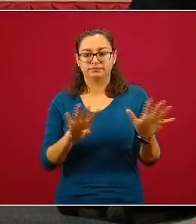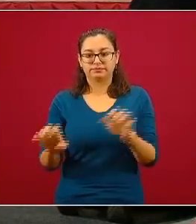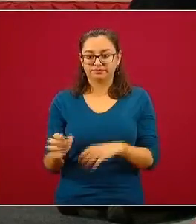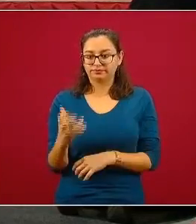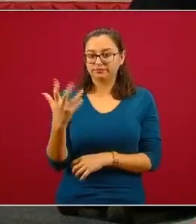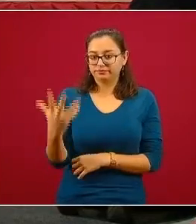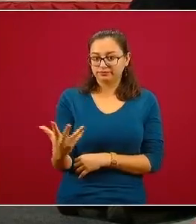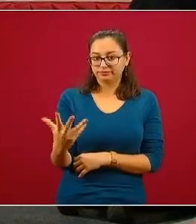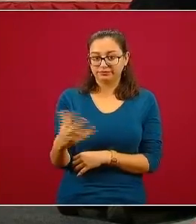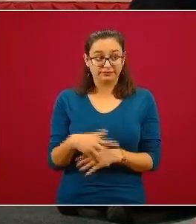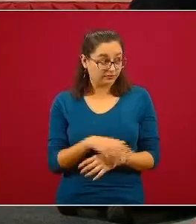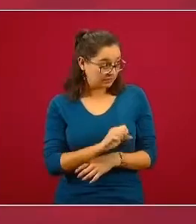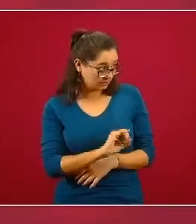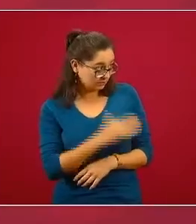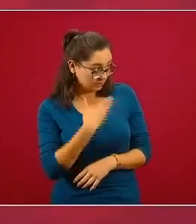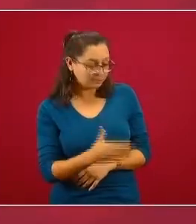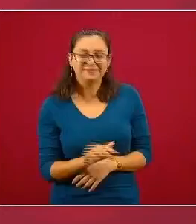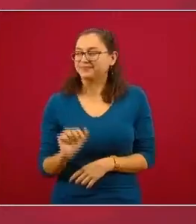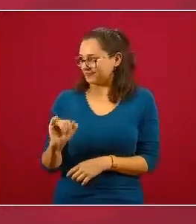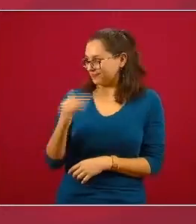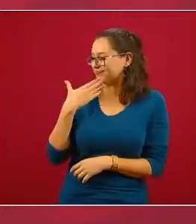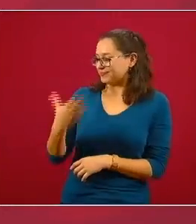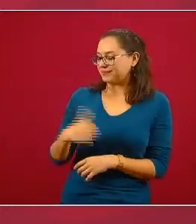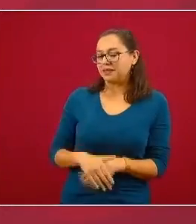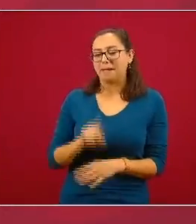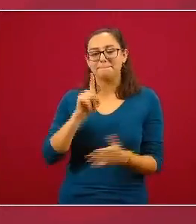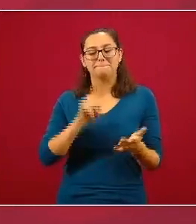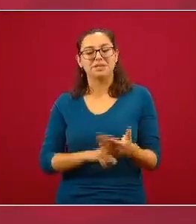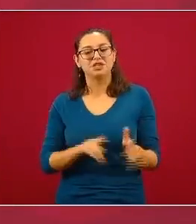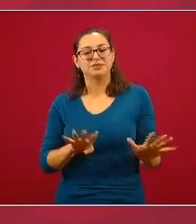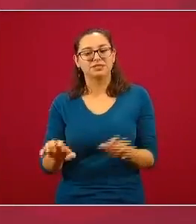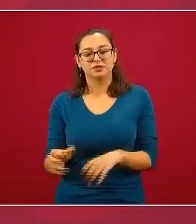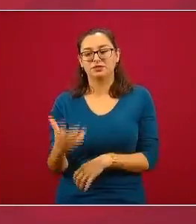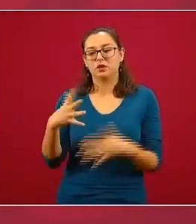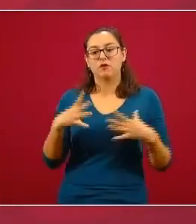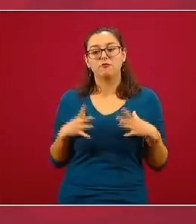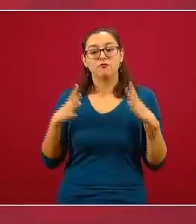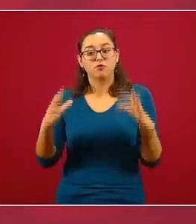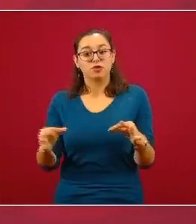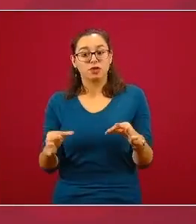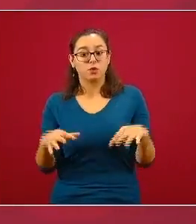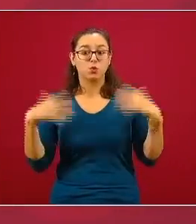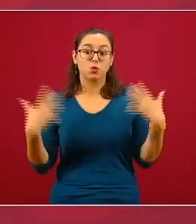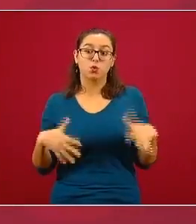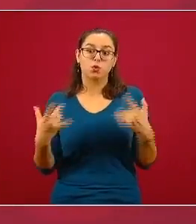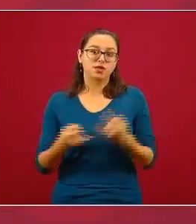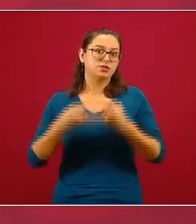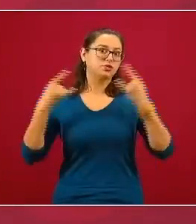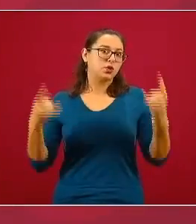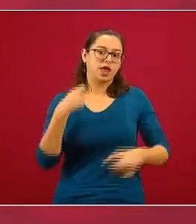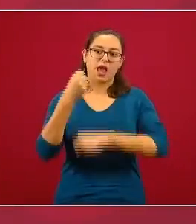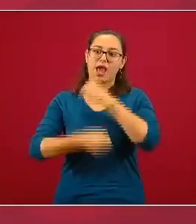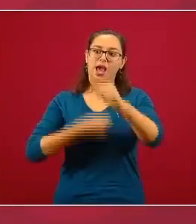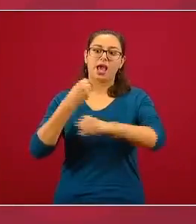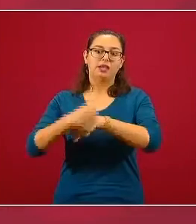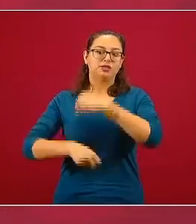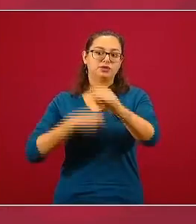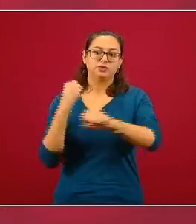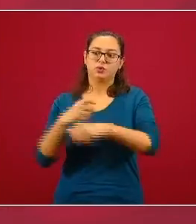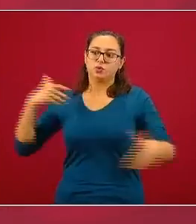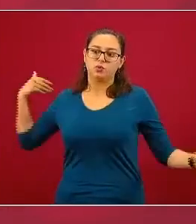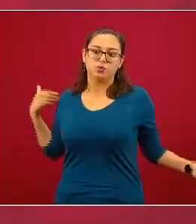¿correcto? Sí, 1905. Y es un hospital que es emblemático por toda la historia que ha vivido. De ahí han